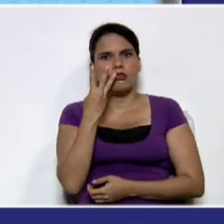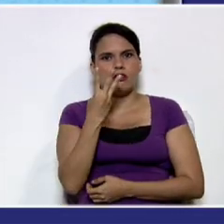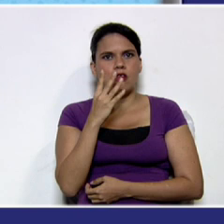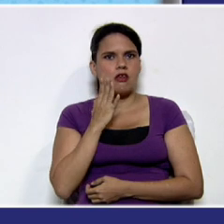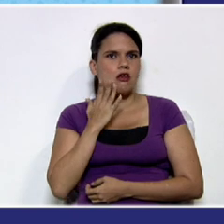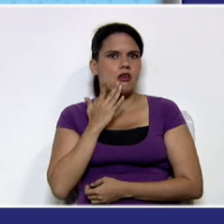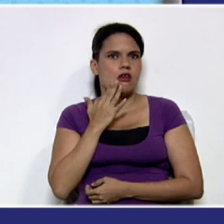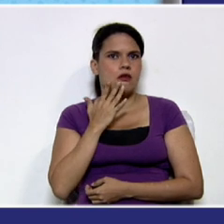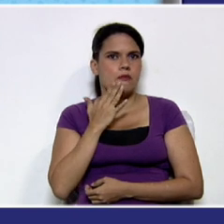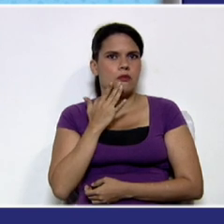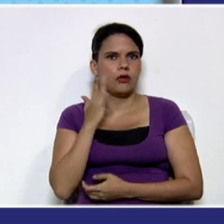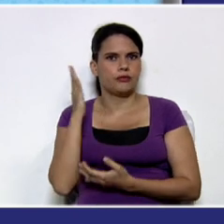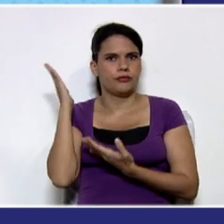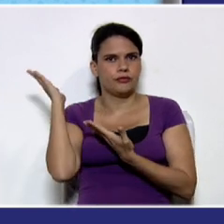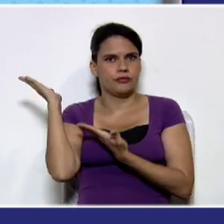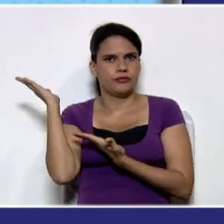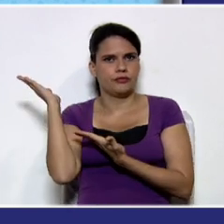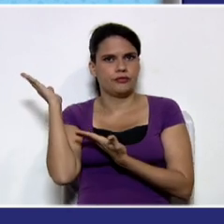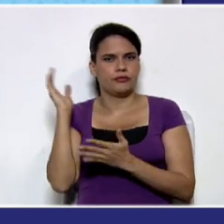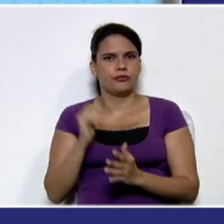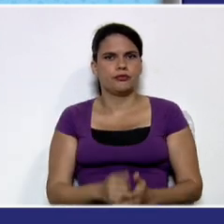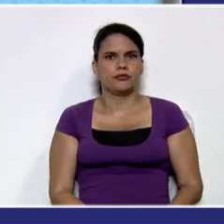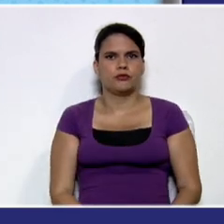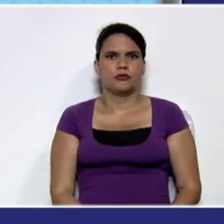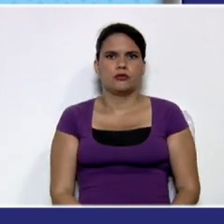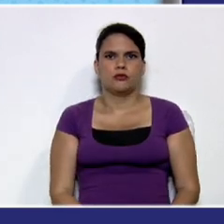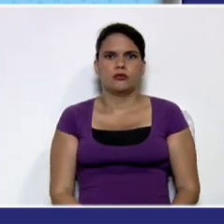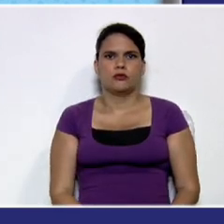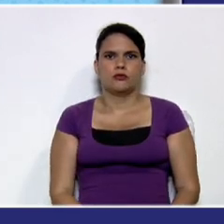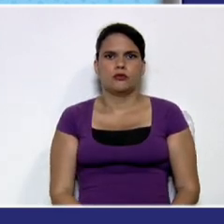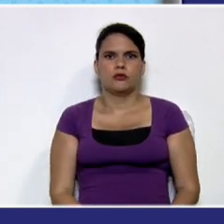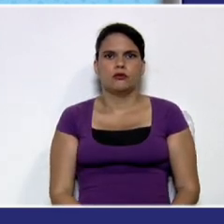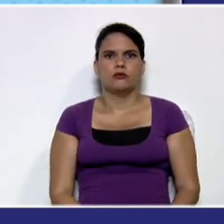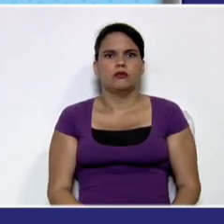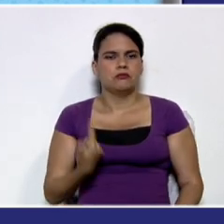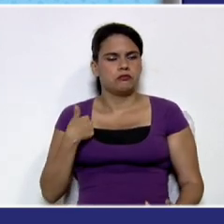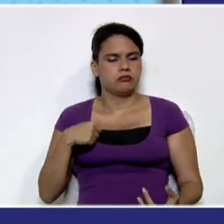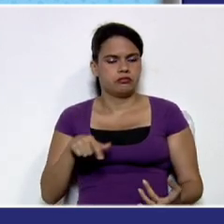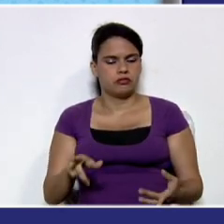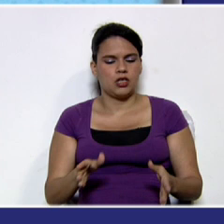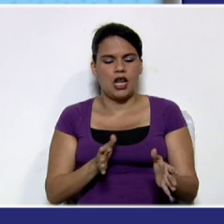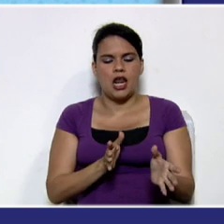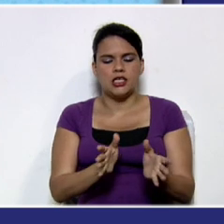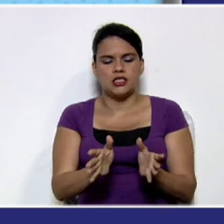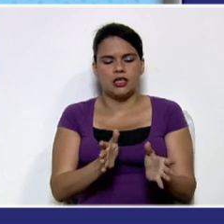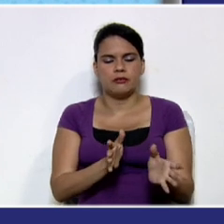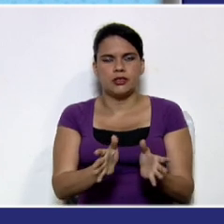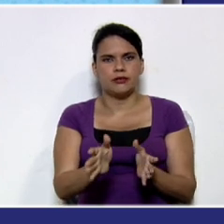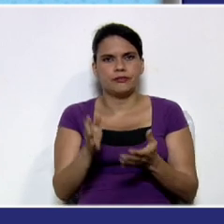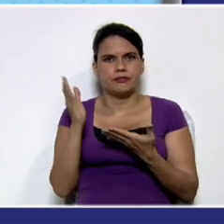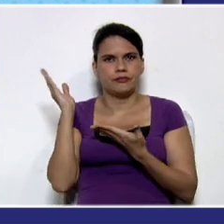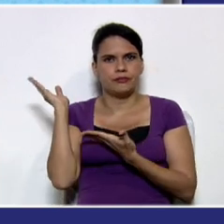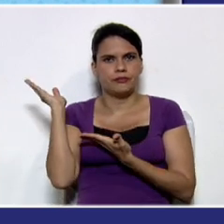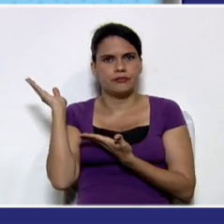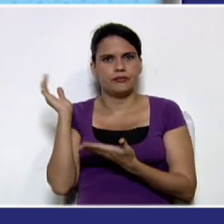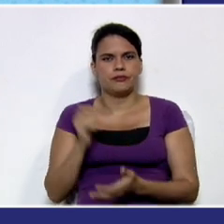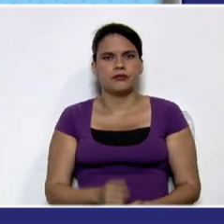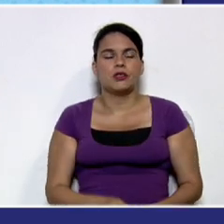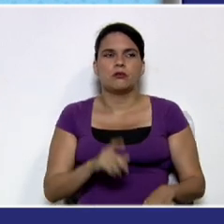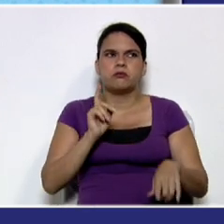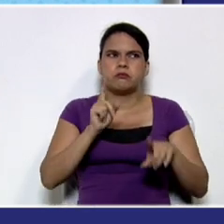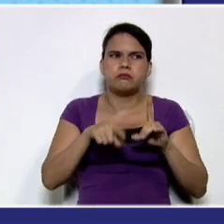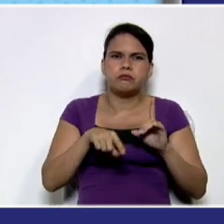la artesanía indígena, también tenemos la parte de la cerámica, que la cerámica va a